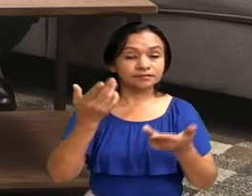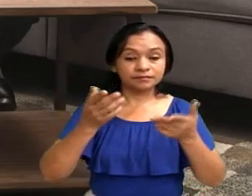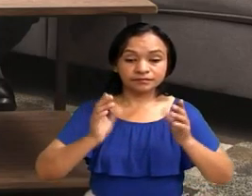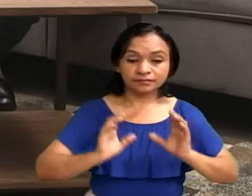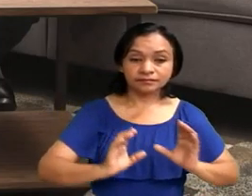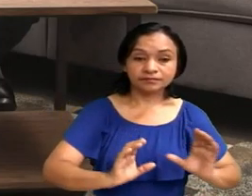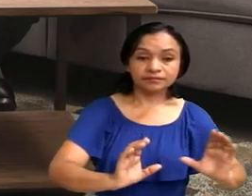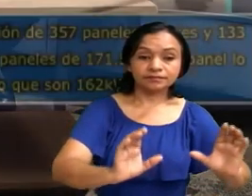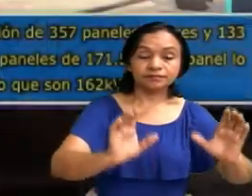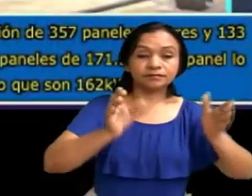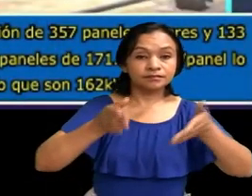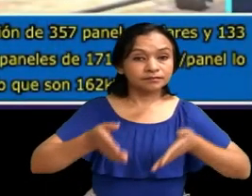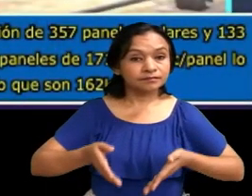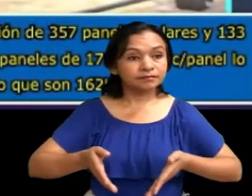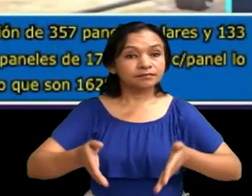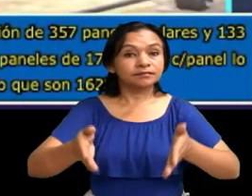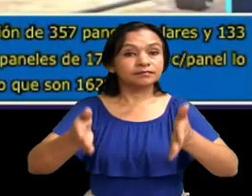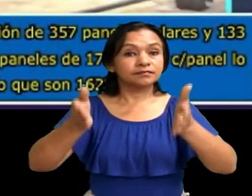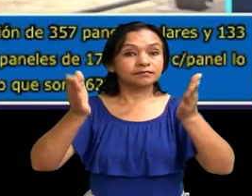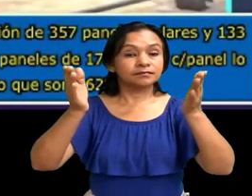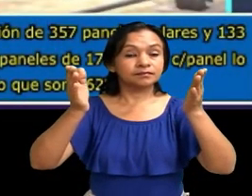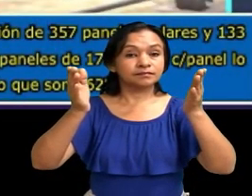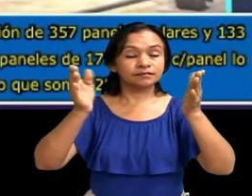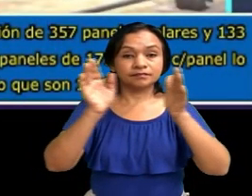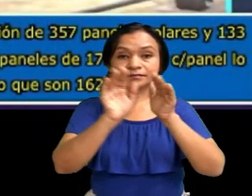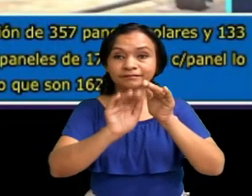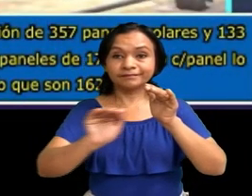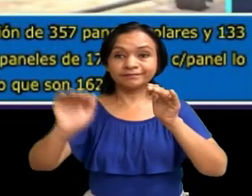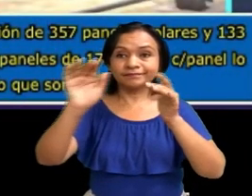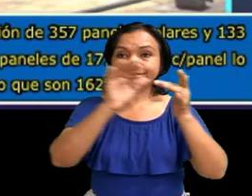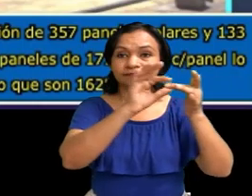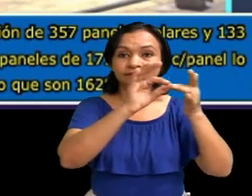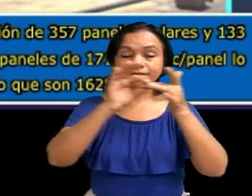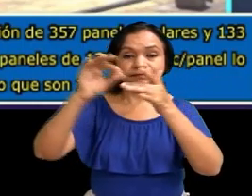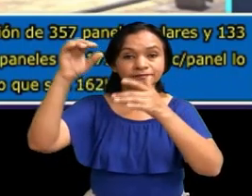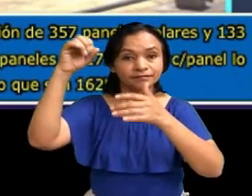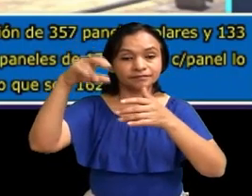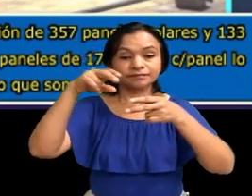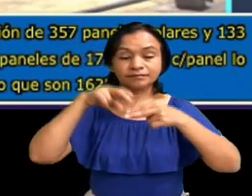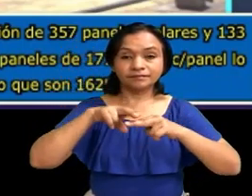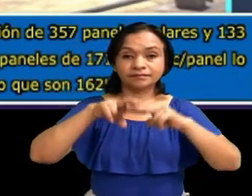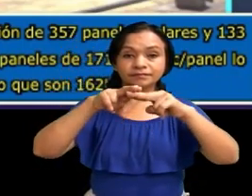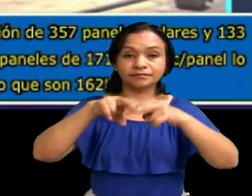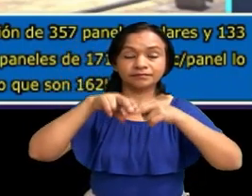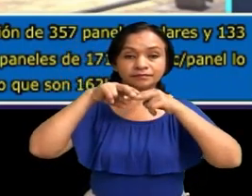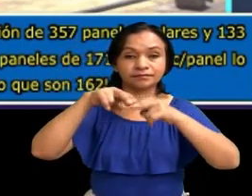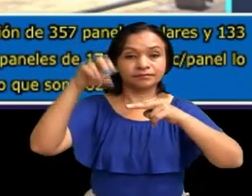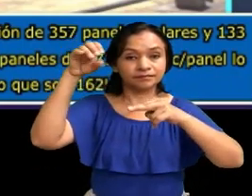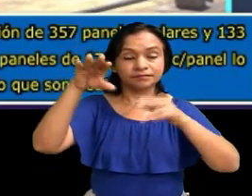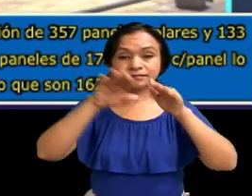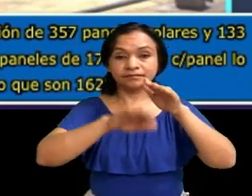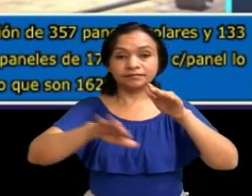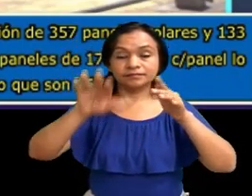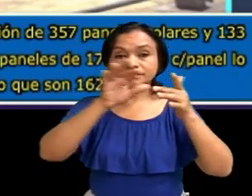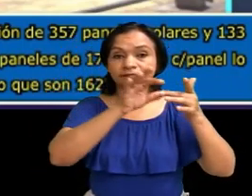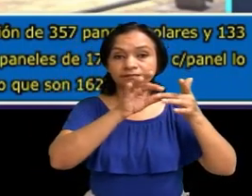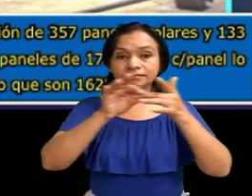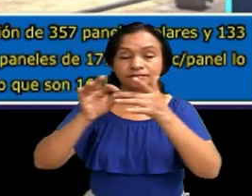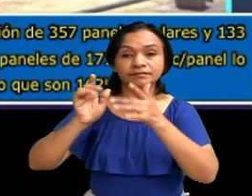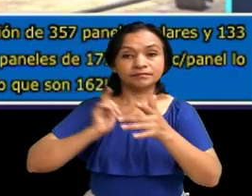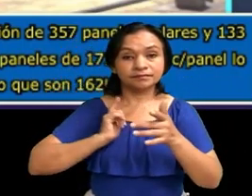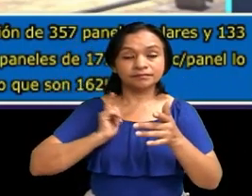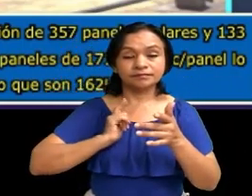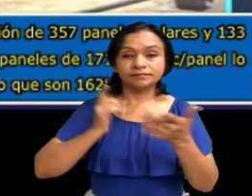en las carreteras, es decir, lámparas más eficientes, en los parques, iluminación con lámparas más eficientes y también